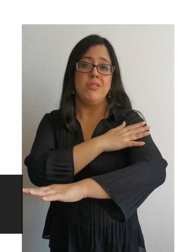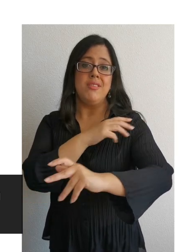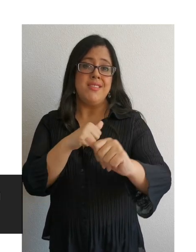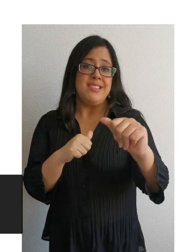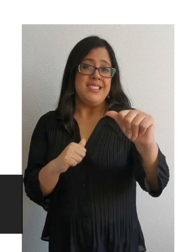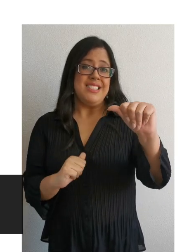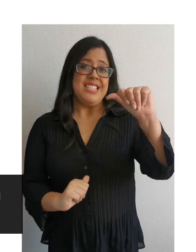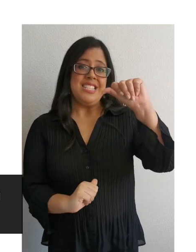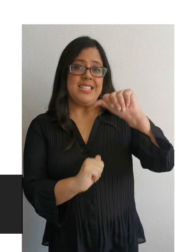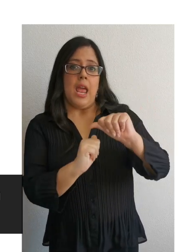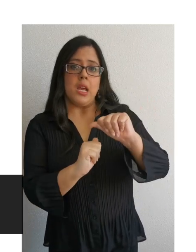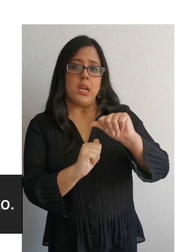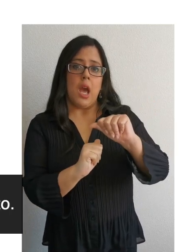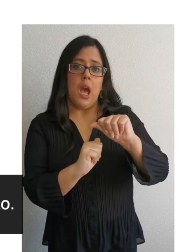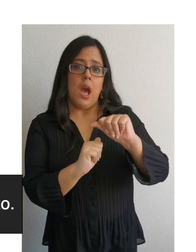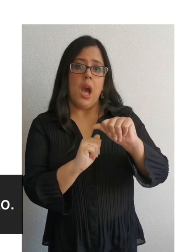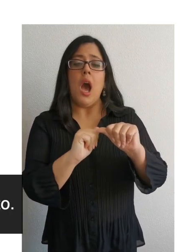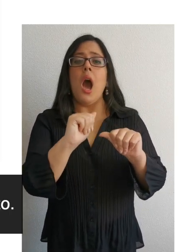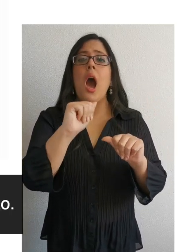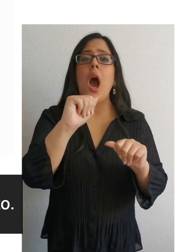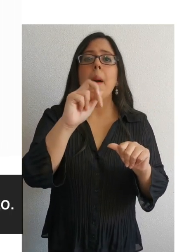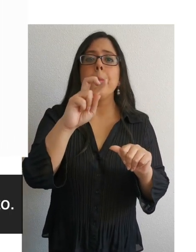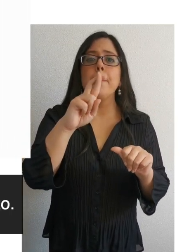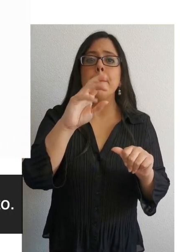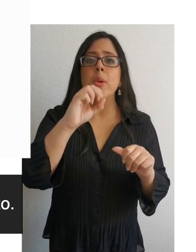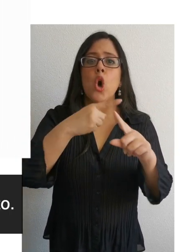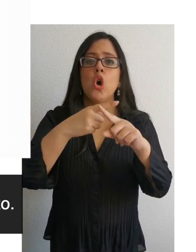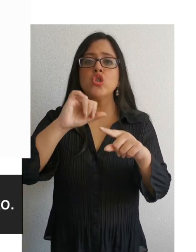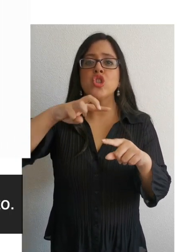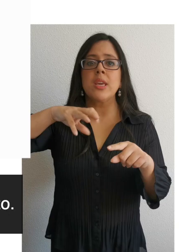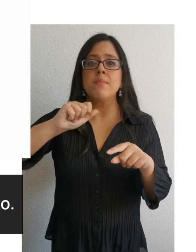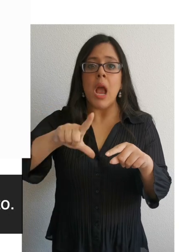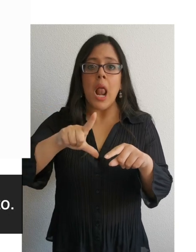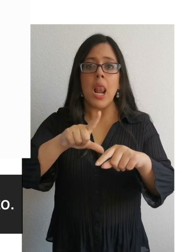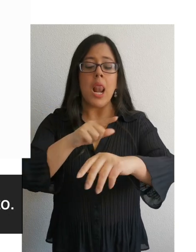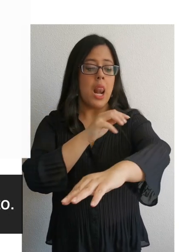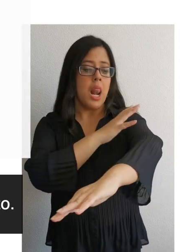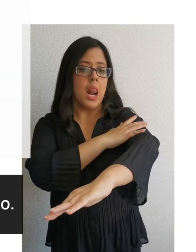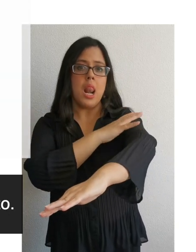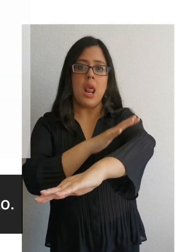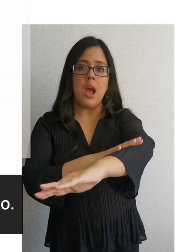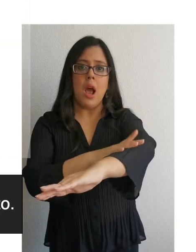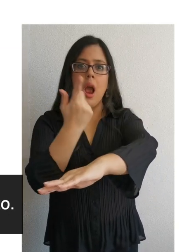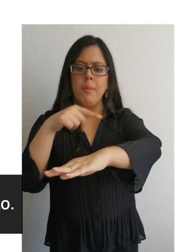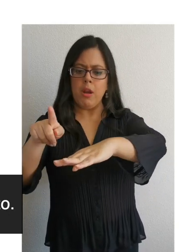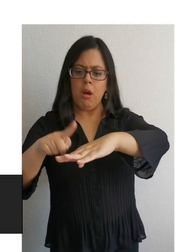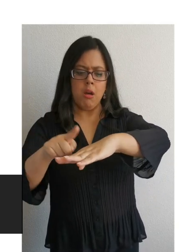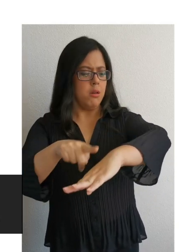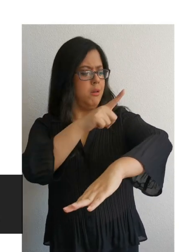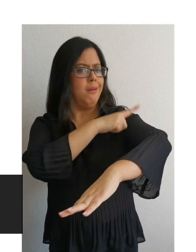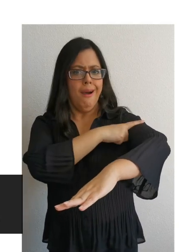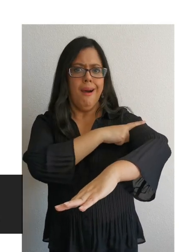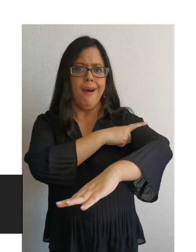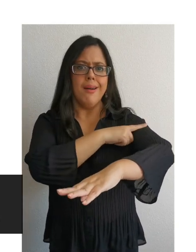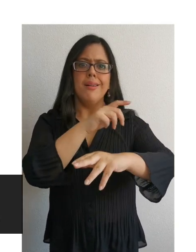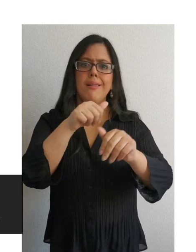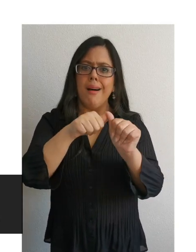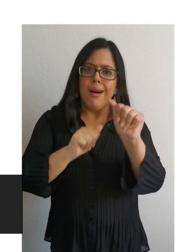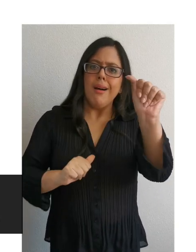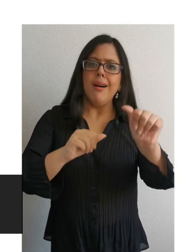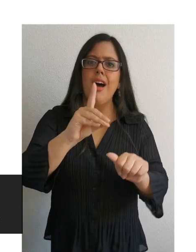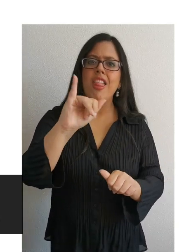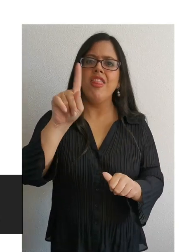en relación con el antebrazo y la mano se ubica distal en relación con el antebrazo. Estos